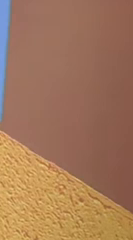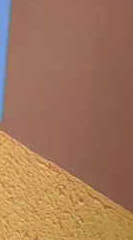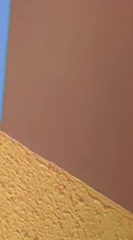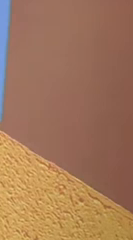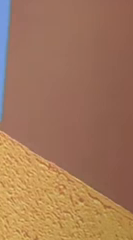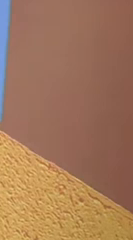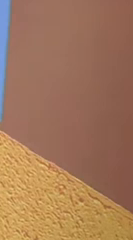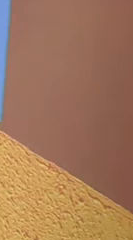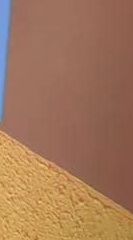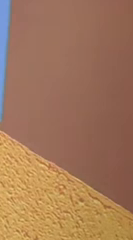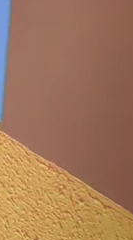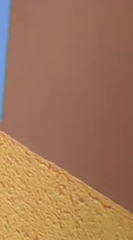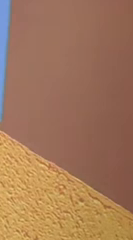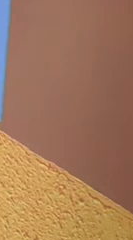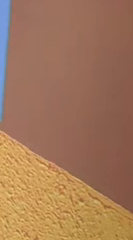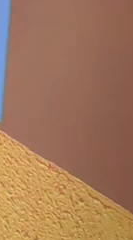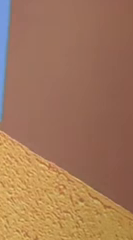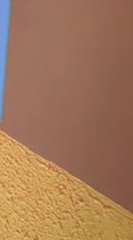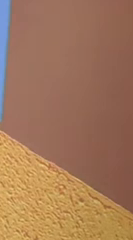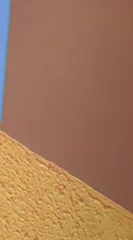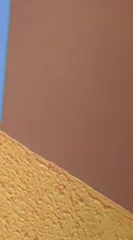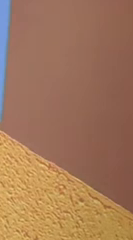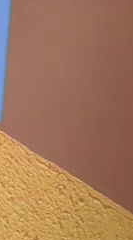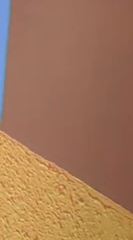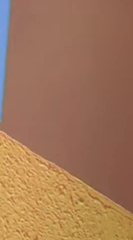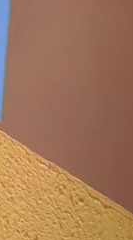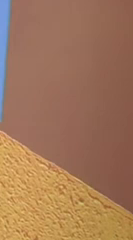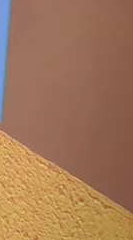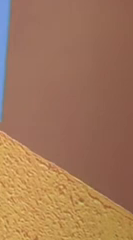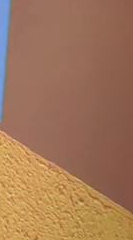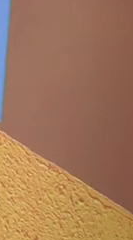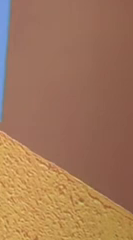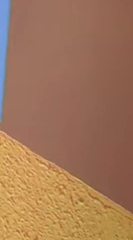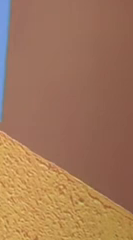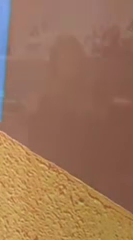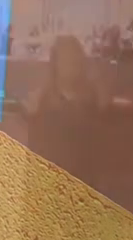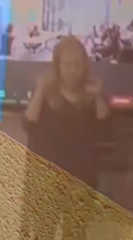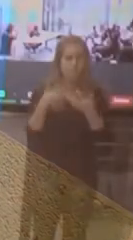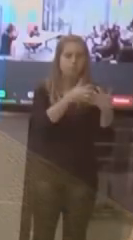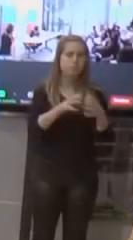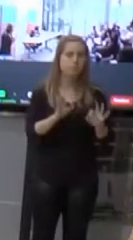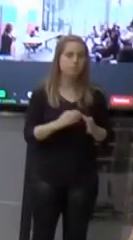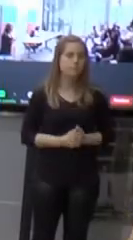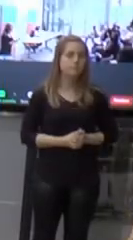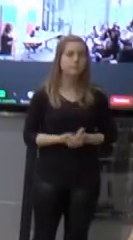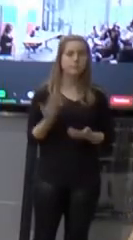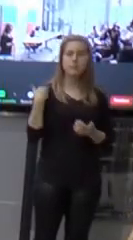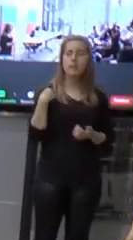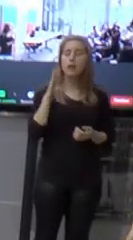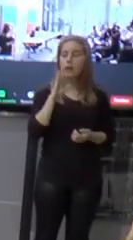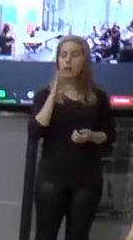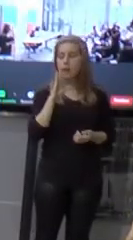Vitoria-Gasteiz, por la igualdad, la justicia y la democracia. Bueno, como he dicho antes,